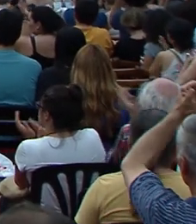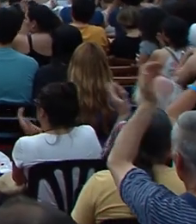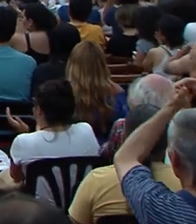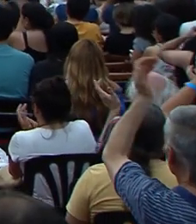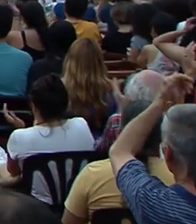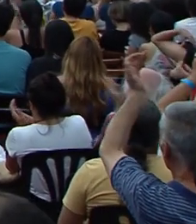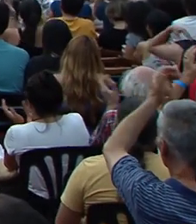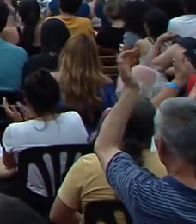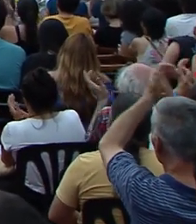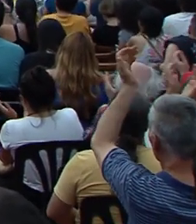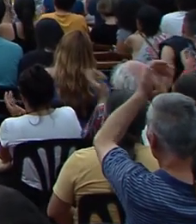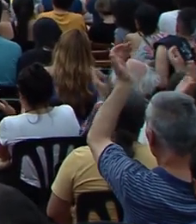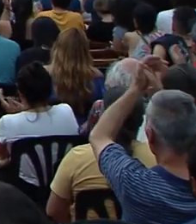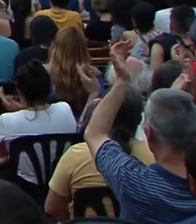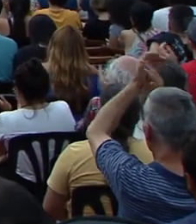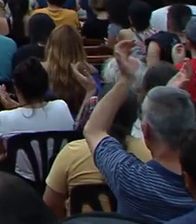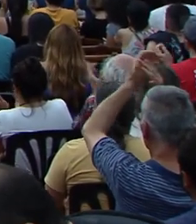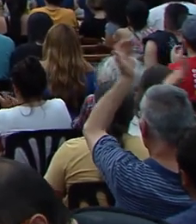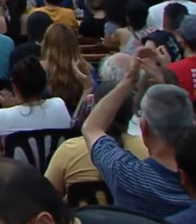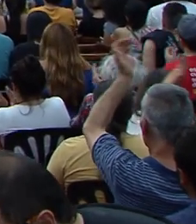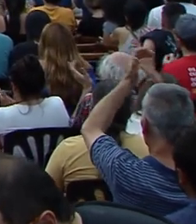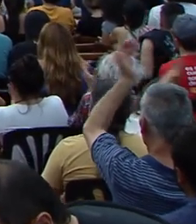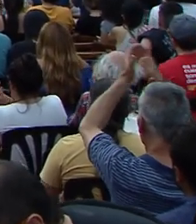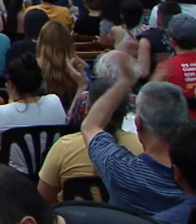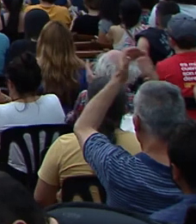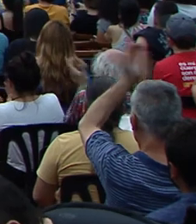Bueno. Bonne chaleur.